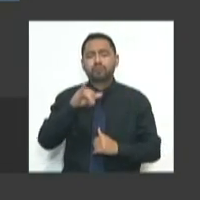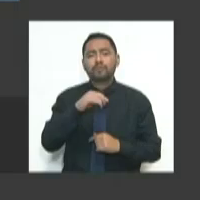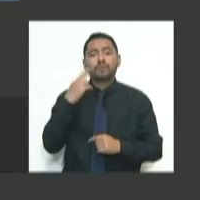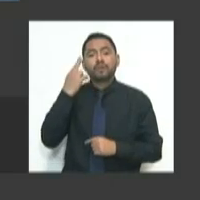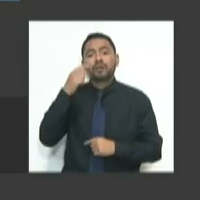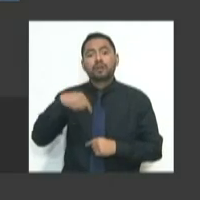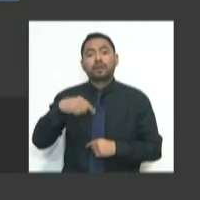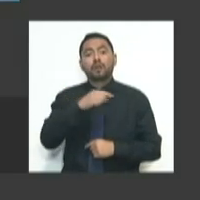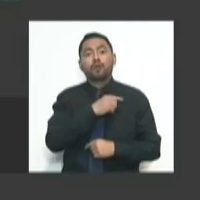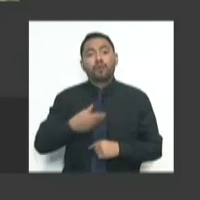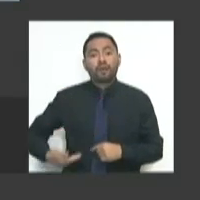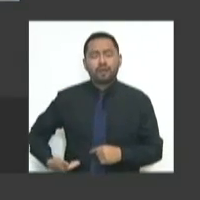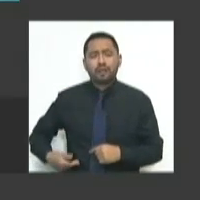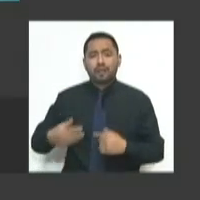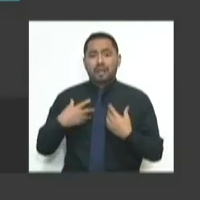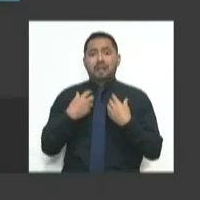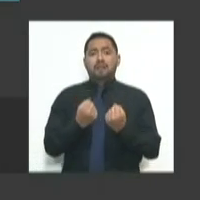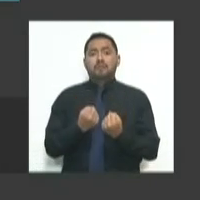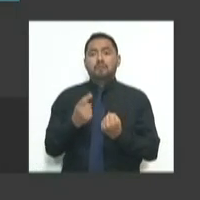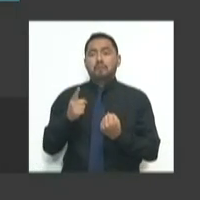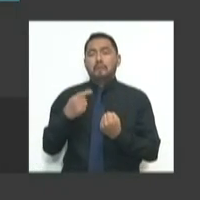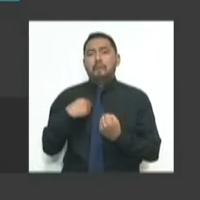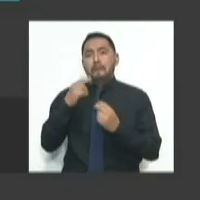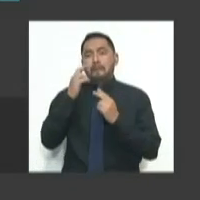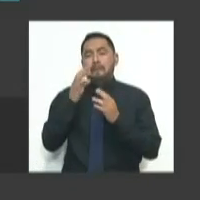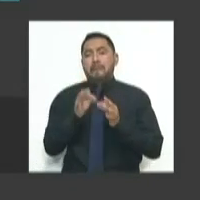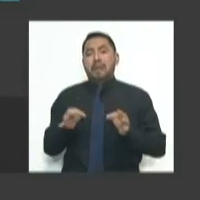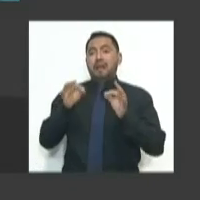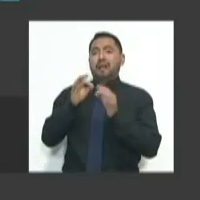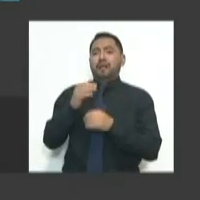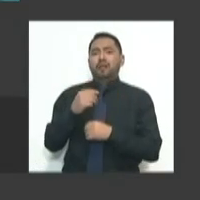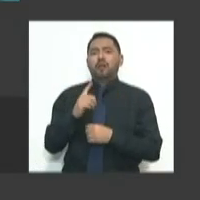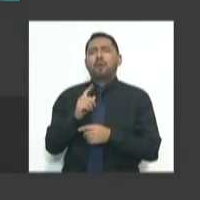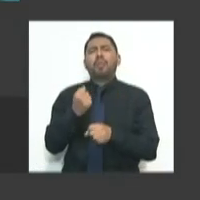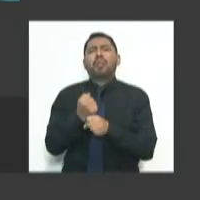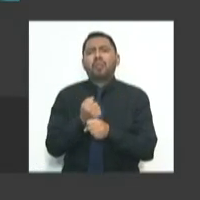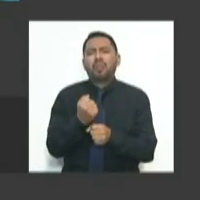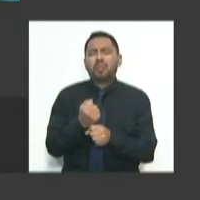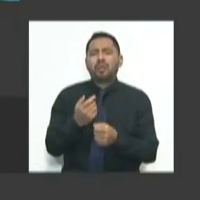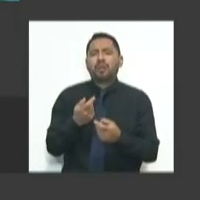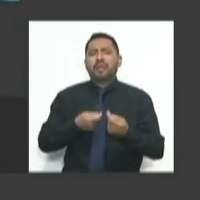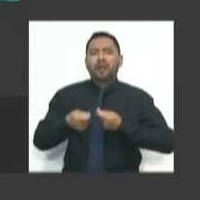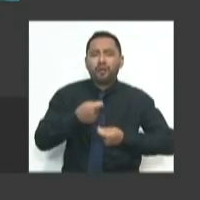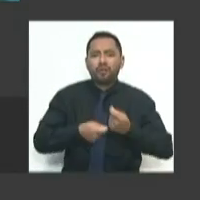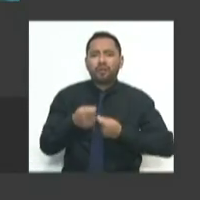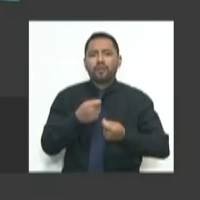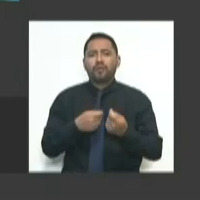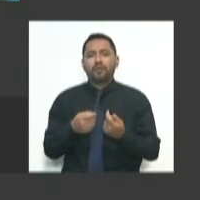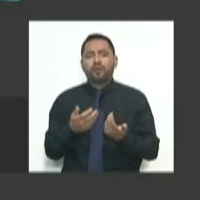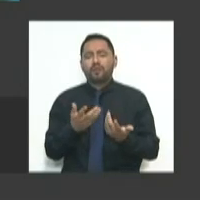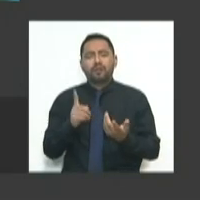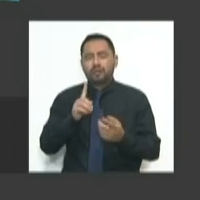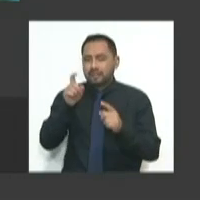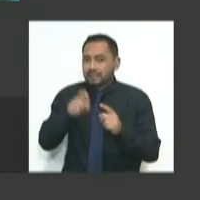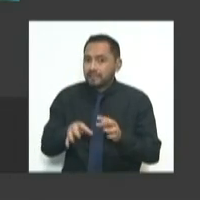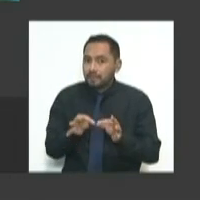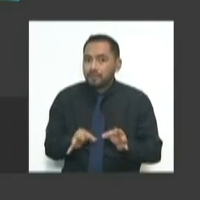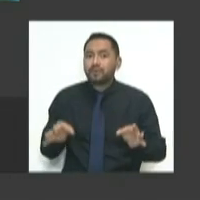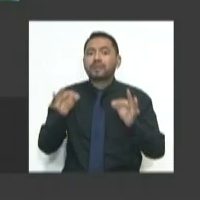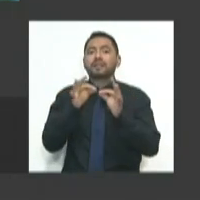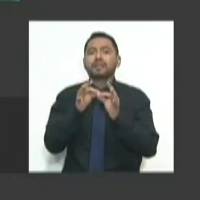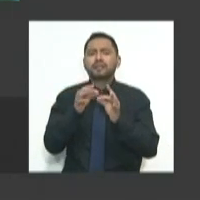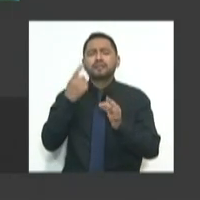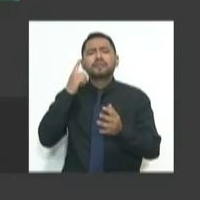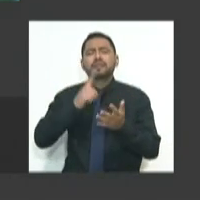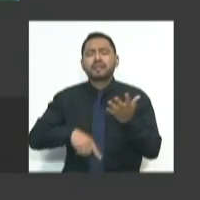gestionar un evento internacional es verdad que de naturaleza deportiva pero todas maneras desde el punto de vista de manejo de la infraestructura era un evento